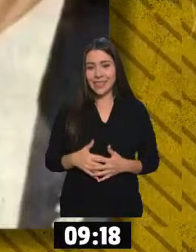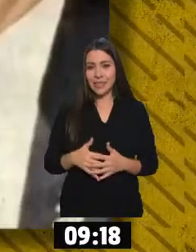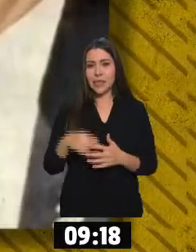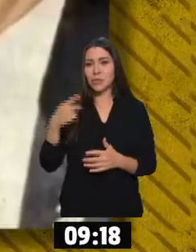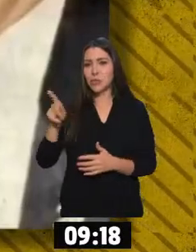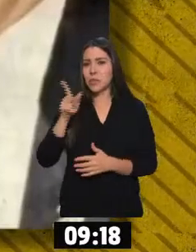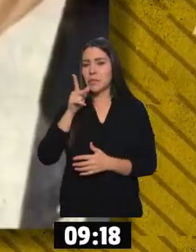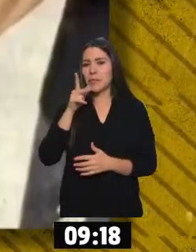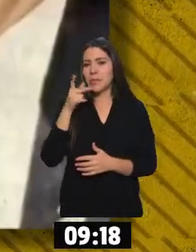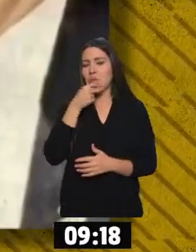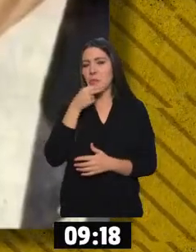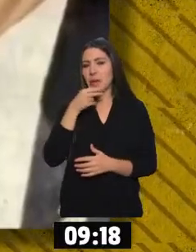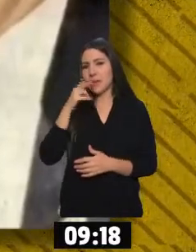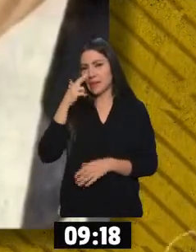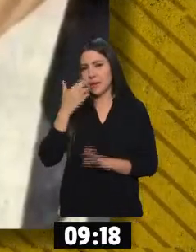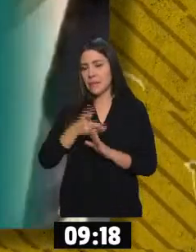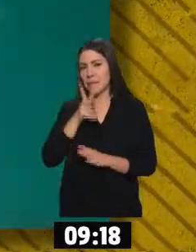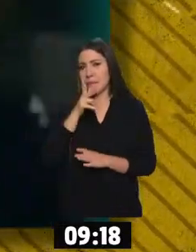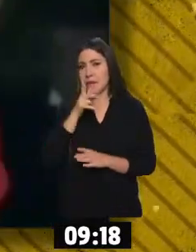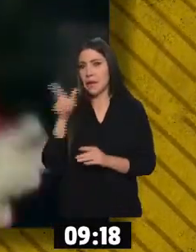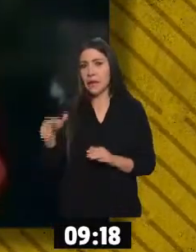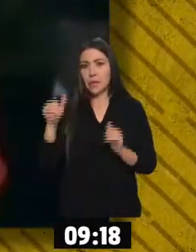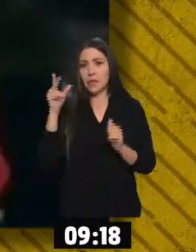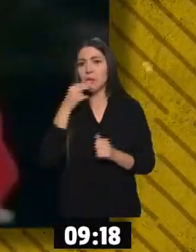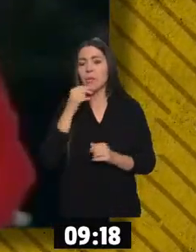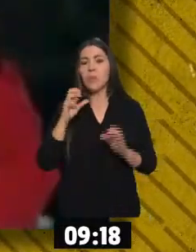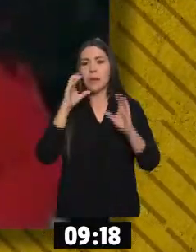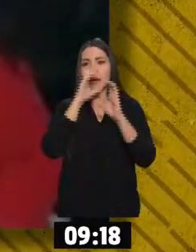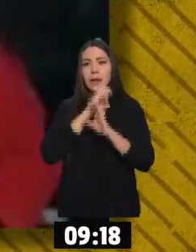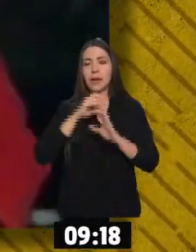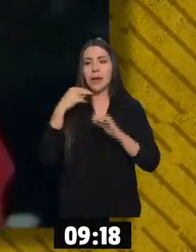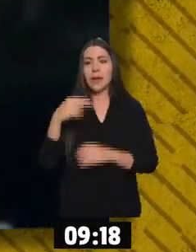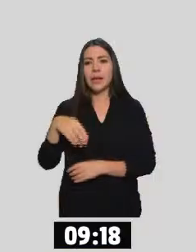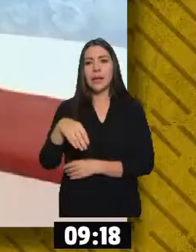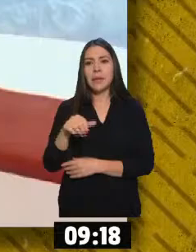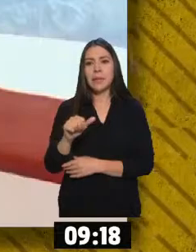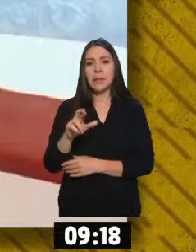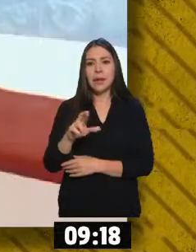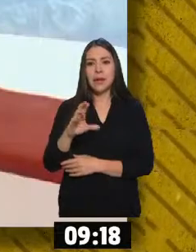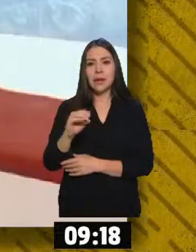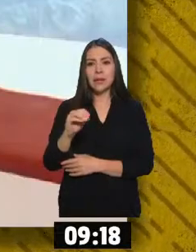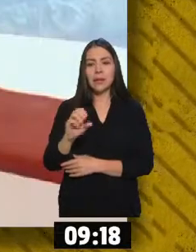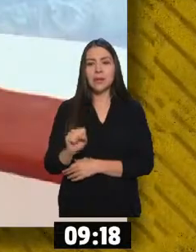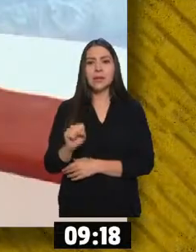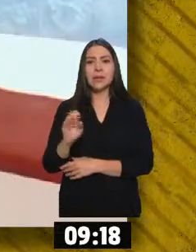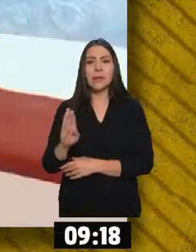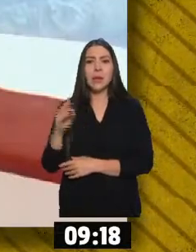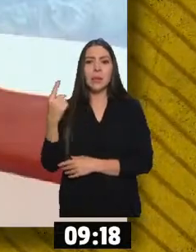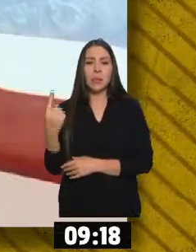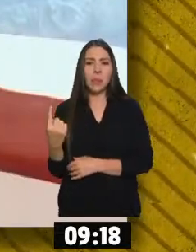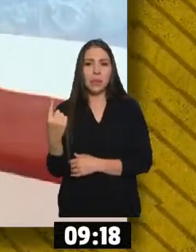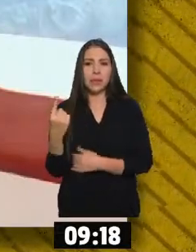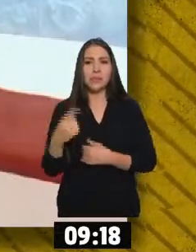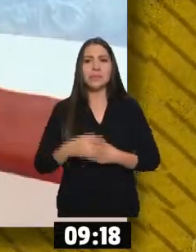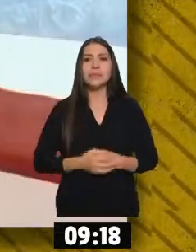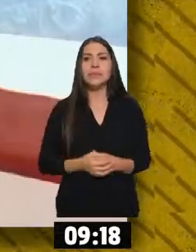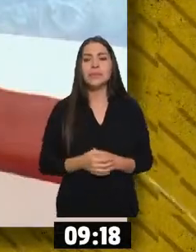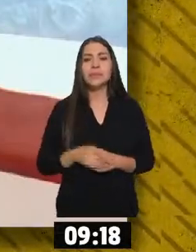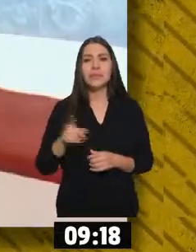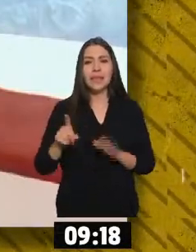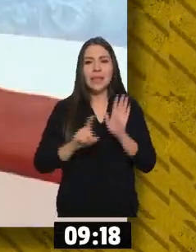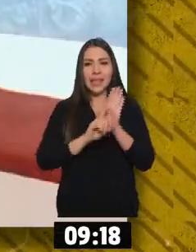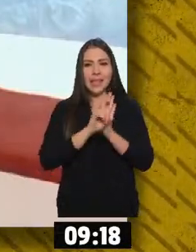echado para atrás ni se rajó, es el cantante Marcos D1. A través de su cuenta oficial